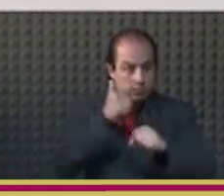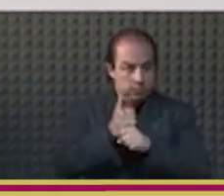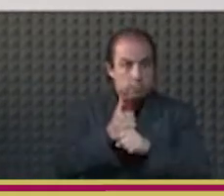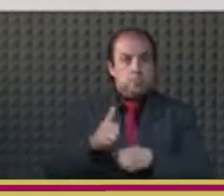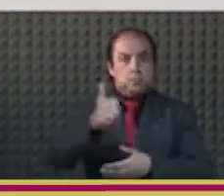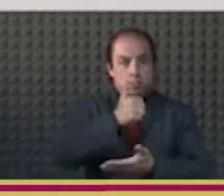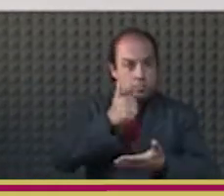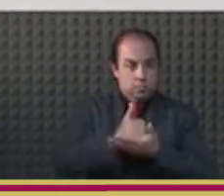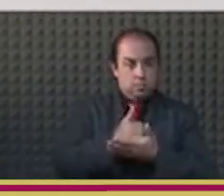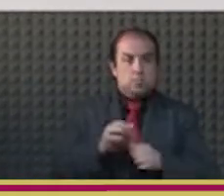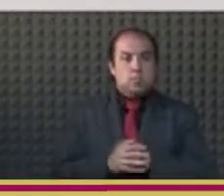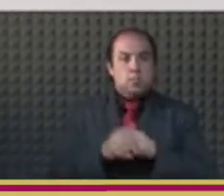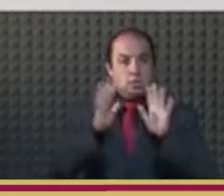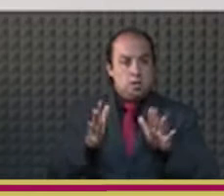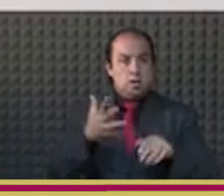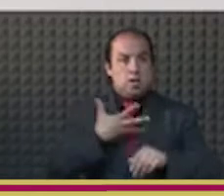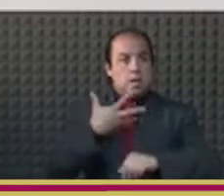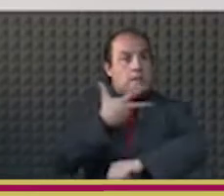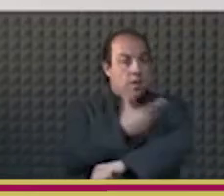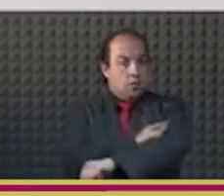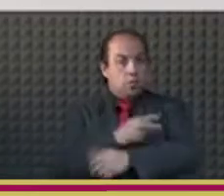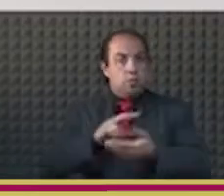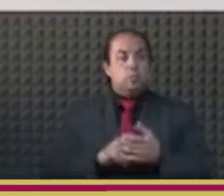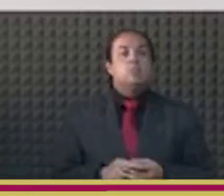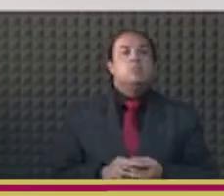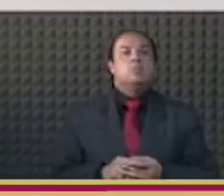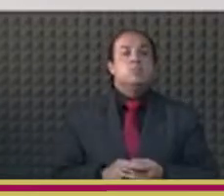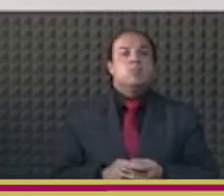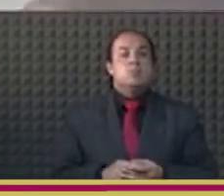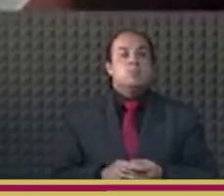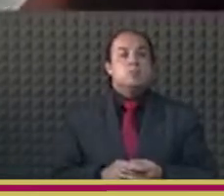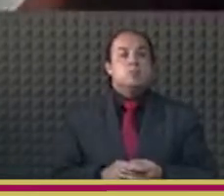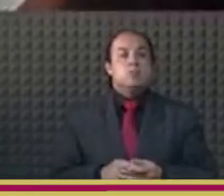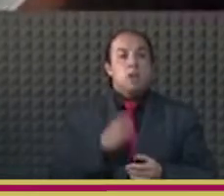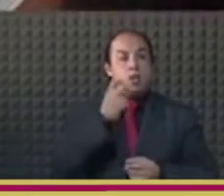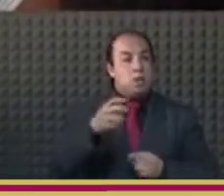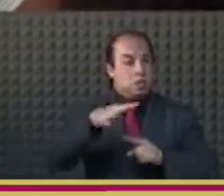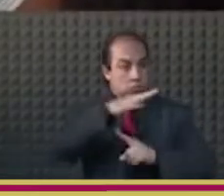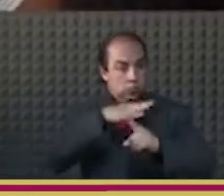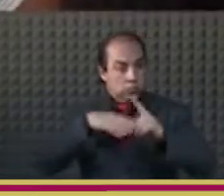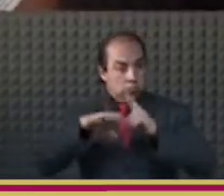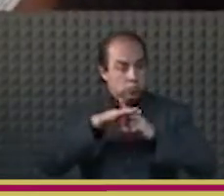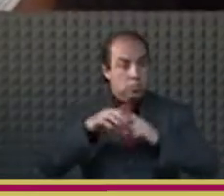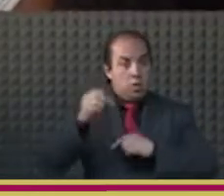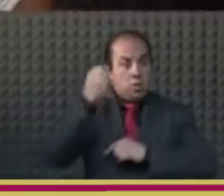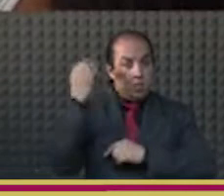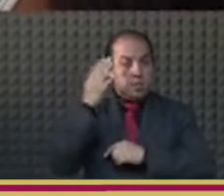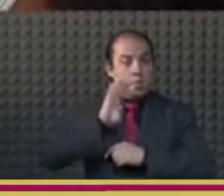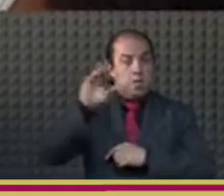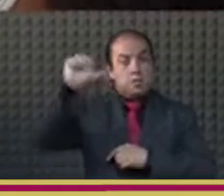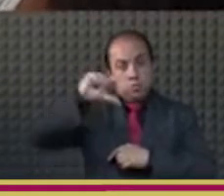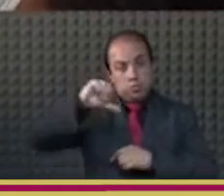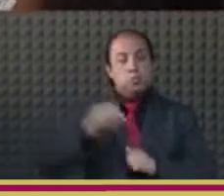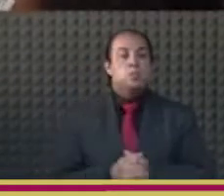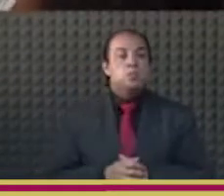en nuestra ciudad ya hayan sido inoculadas. Precisamente es en este contexto donde un evento como el que el día de hoy nos